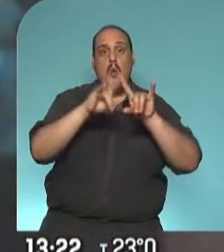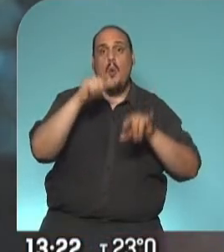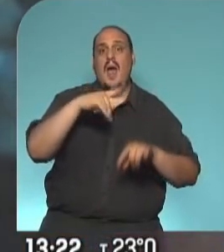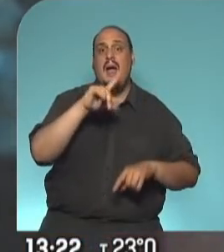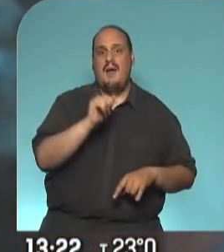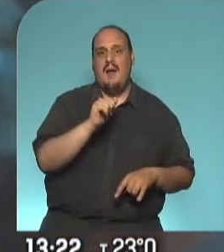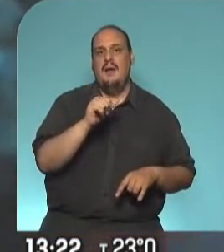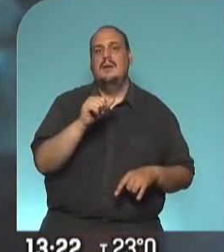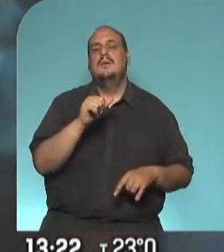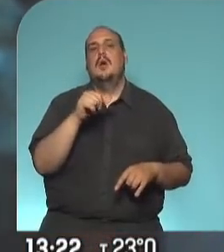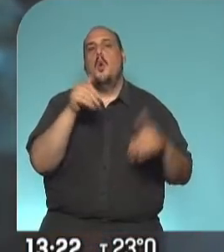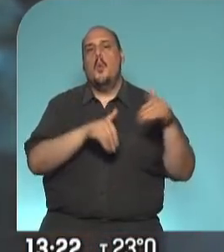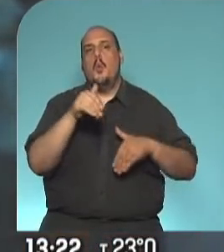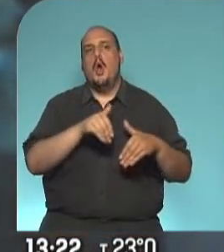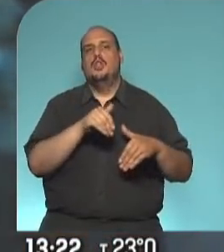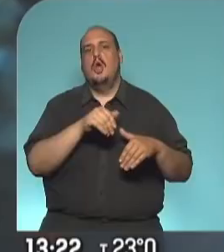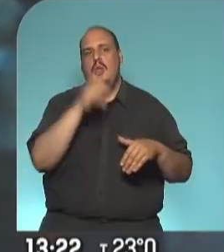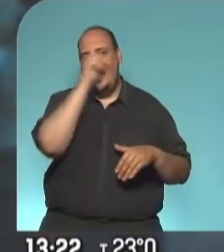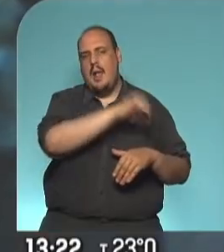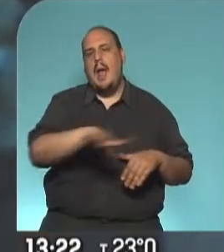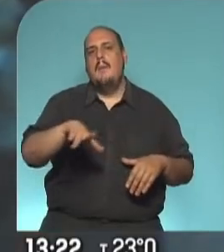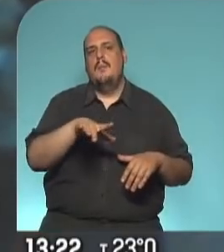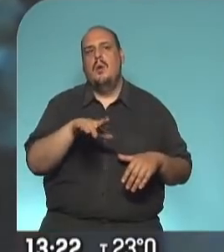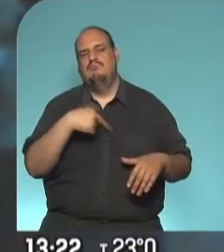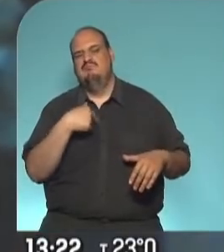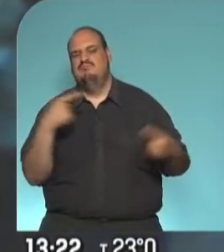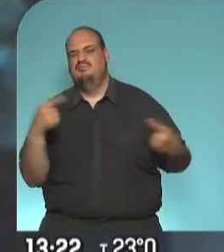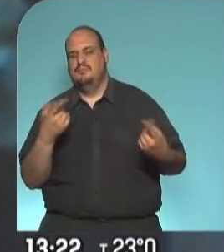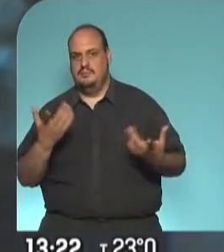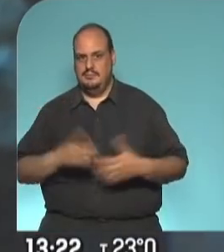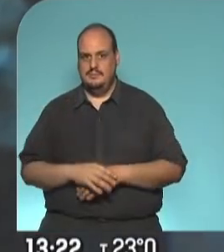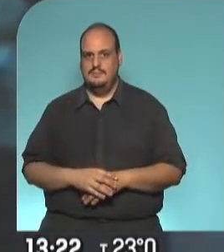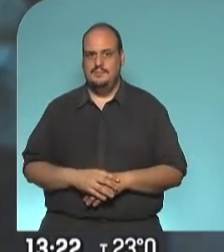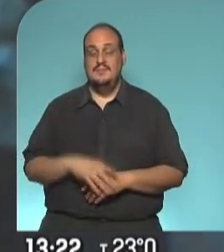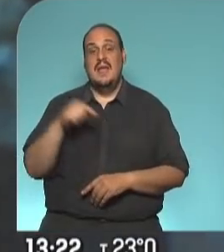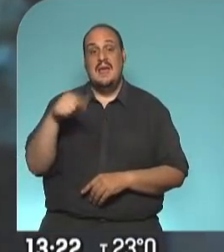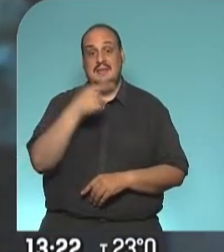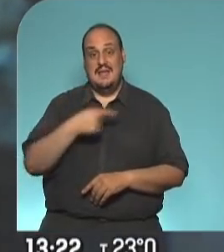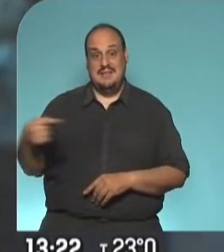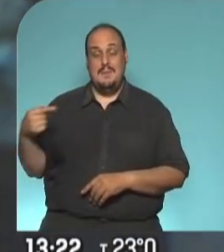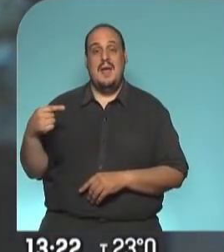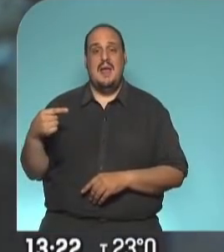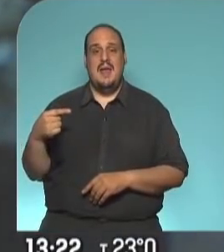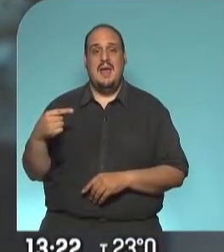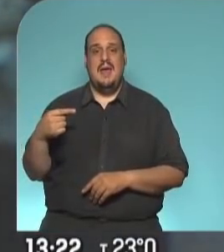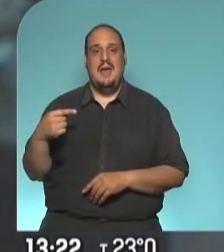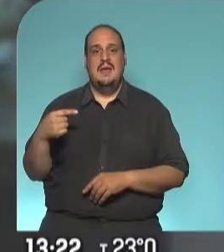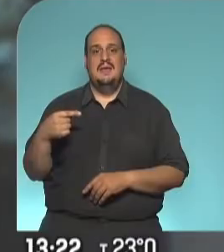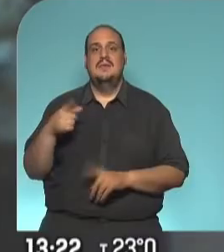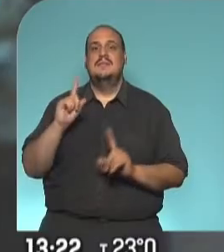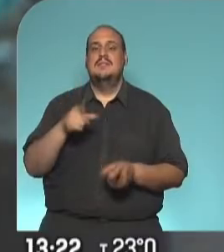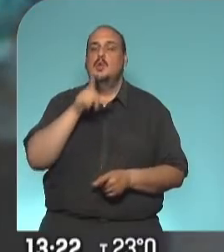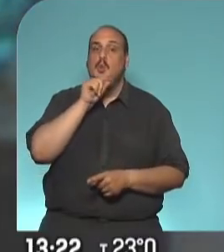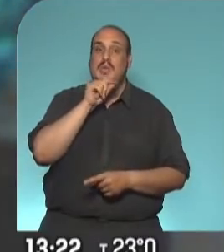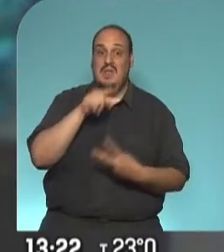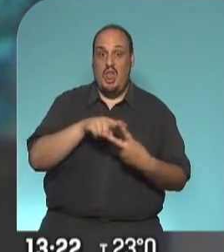voto. De compensar eso, efectivamente. Campesino, originario, indígena, etcétera. Bueno, esta semana también nos dejó un tweet o 2